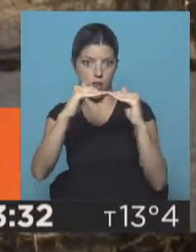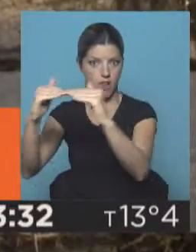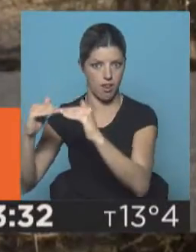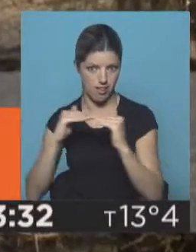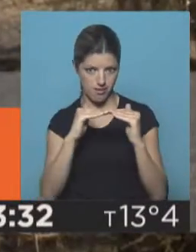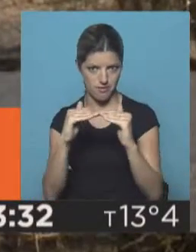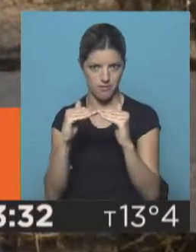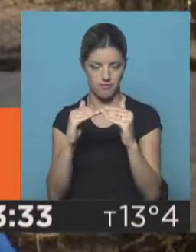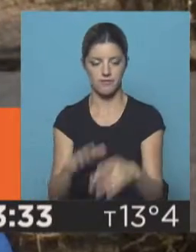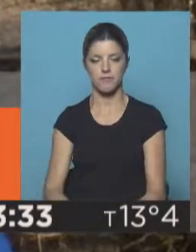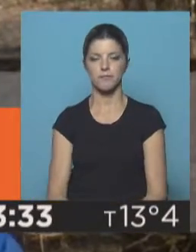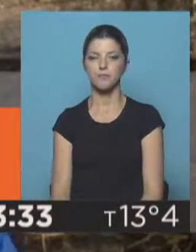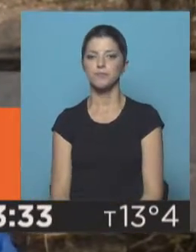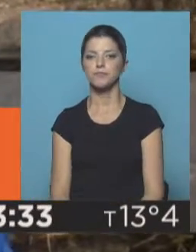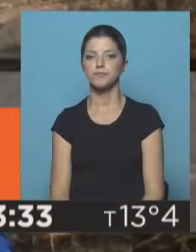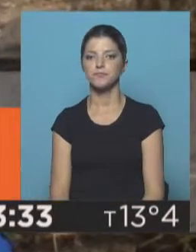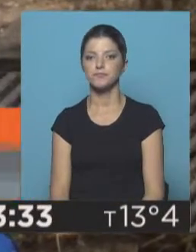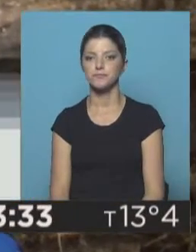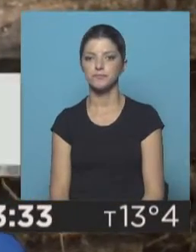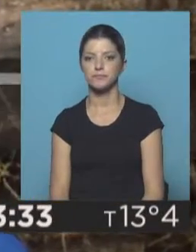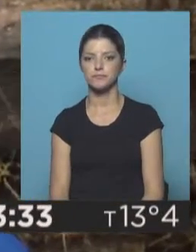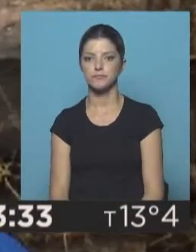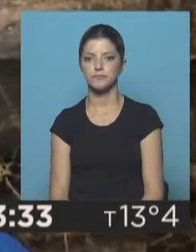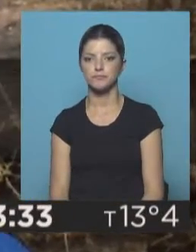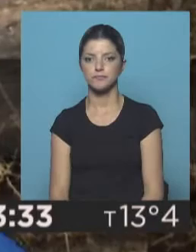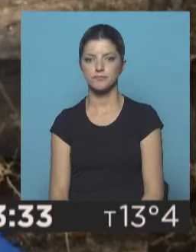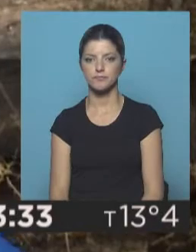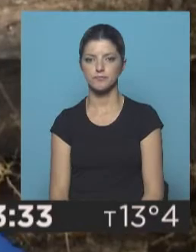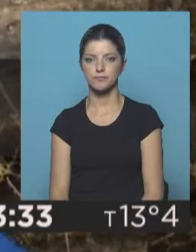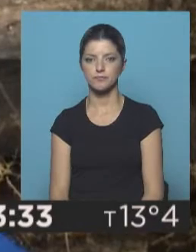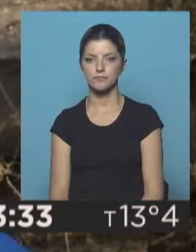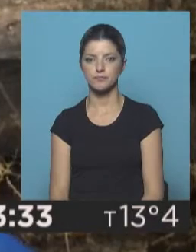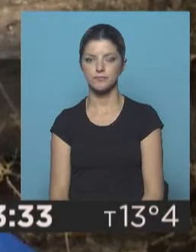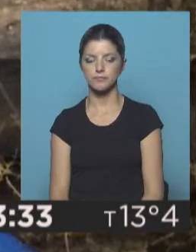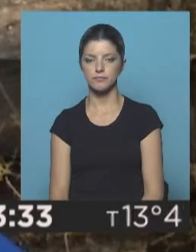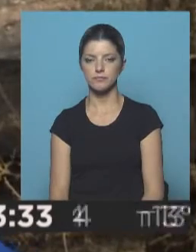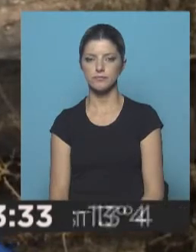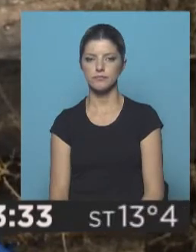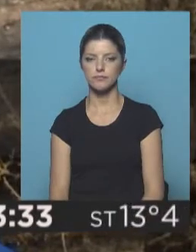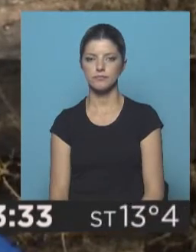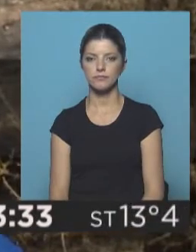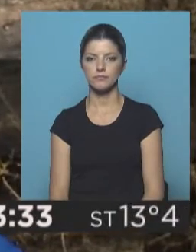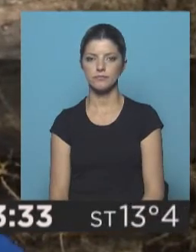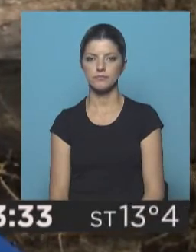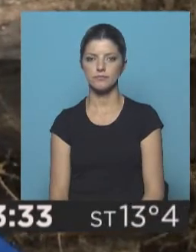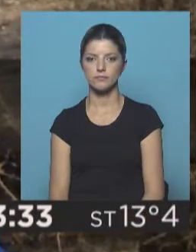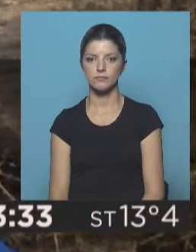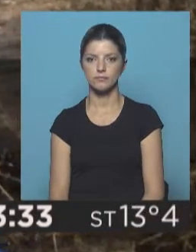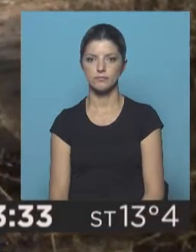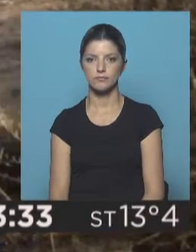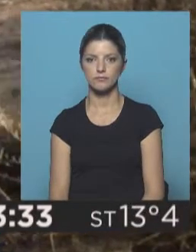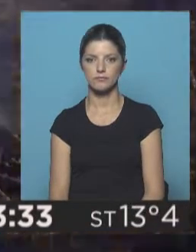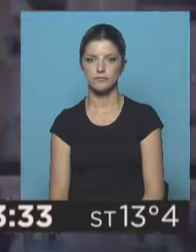help. We need to get out of this place. Because some people are here up to 3 months, 4 months, 5 months, 6